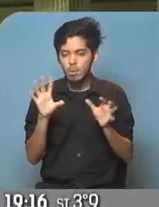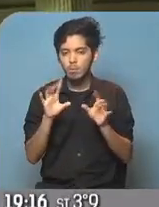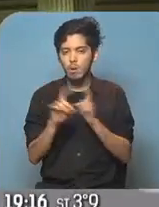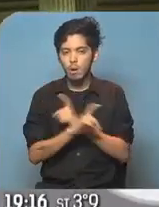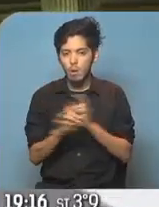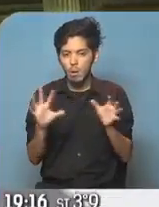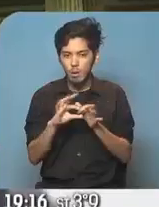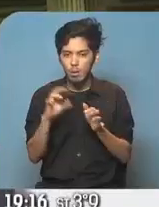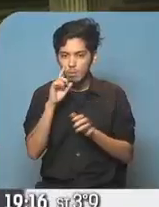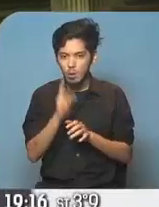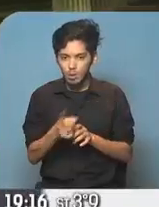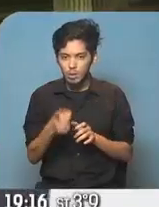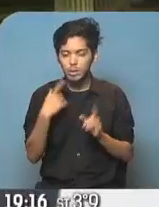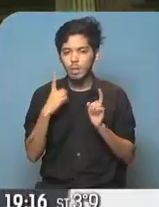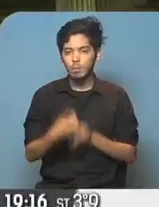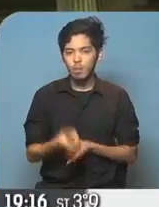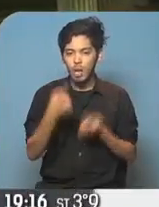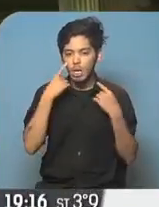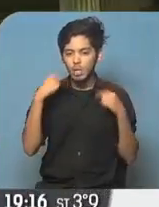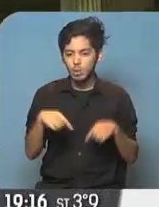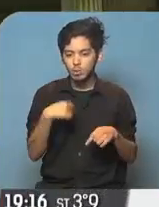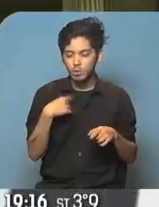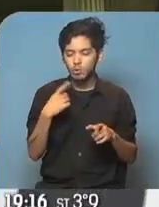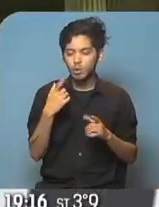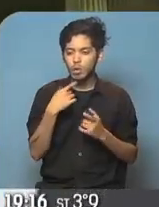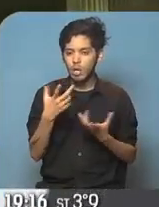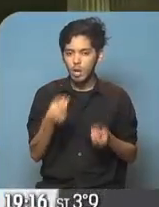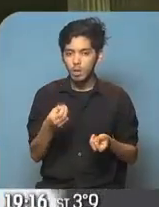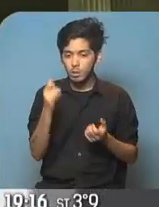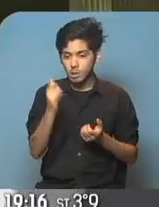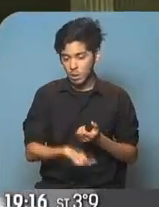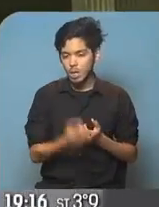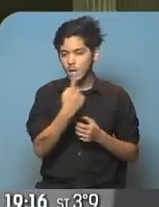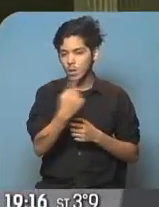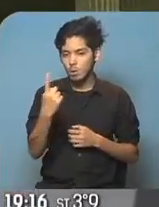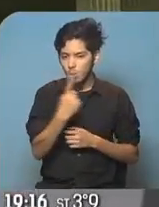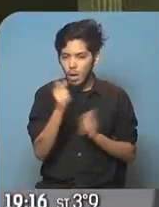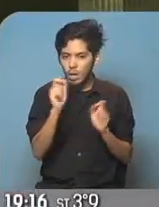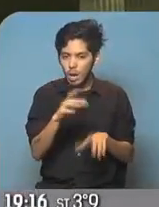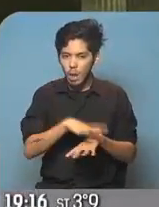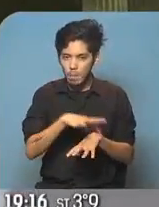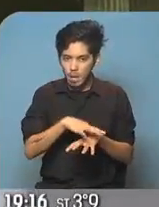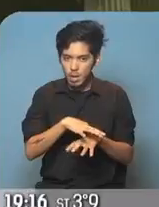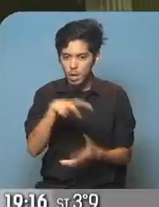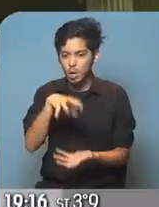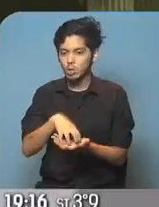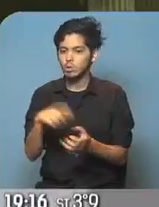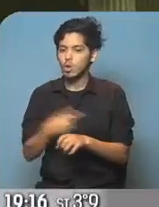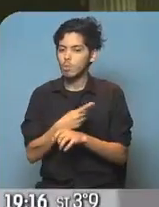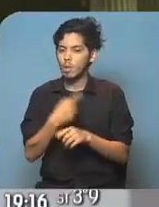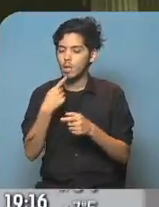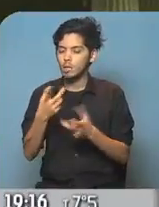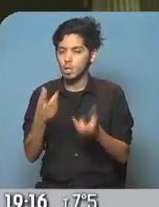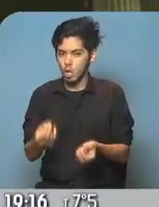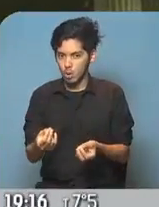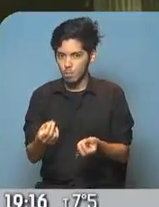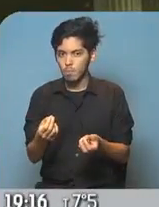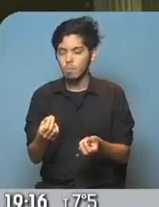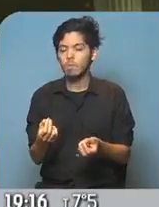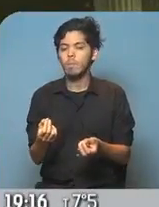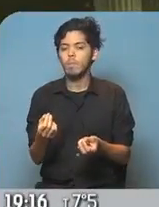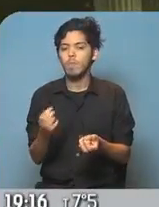prohibición de la objeción de conciencia institucional, sí, individual de cada uno de los médicos para hacer o no la interrupción voluntaria del embarazo, el aborto,